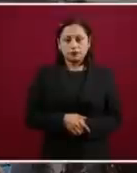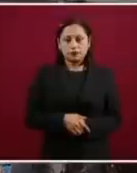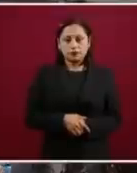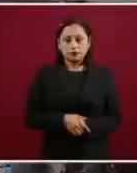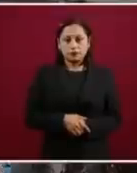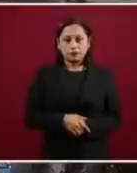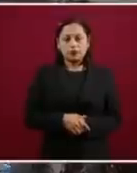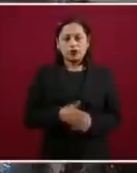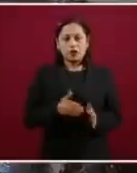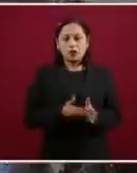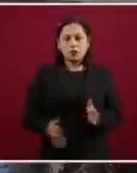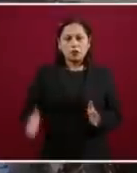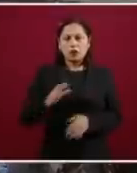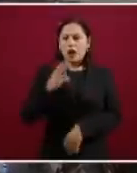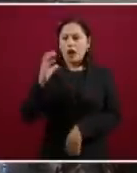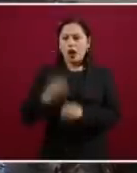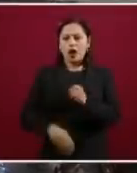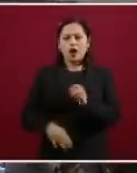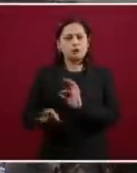concluido,